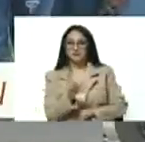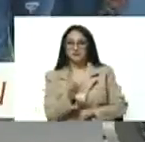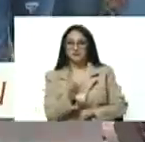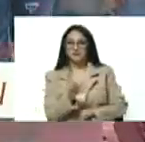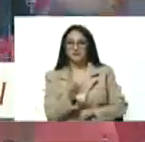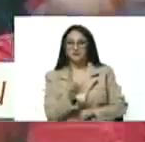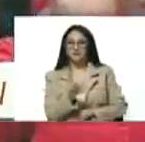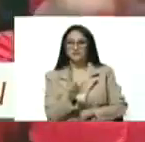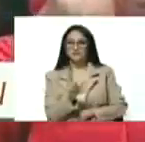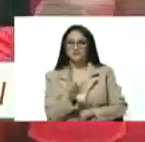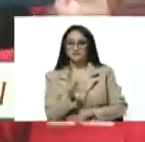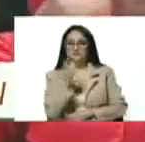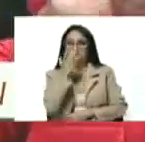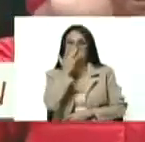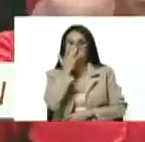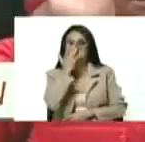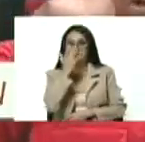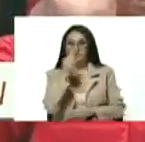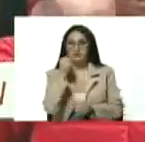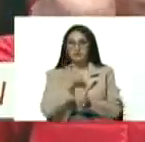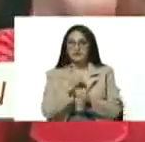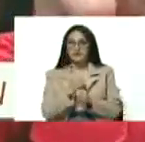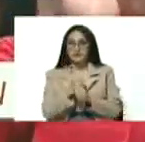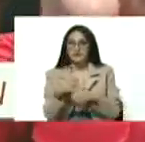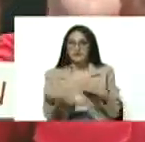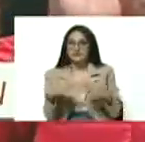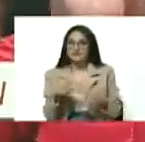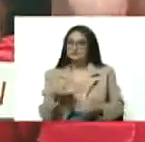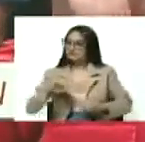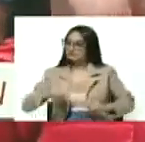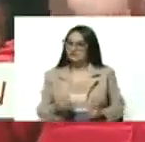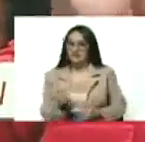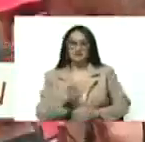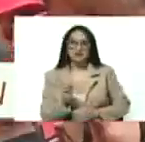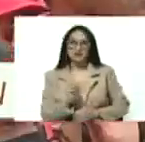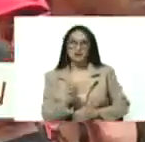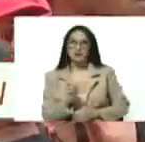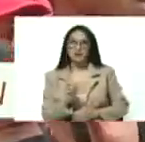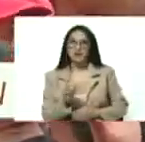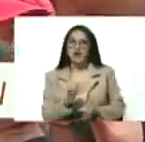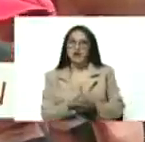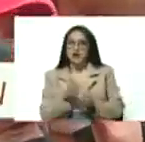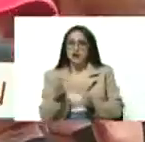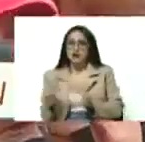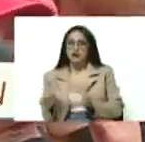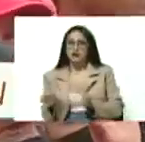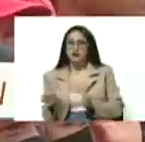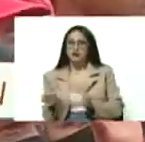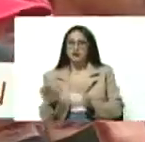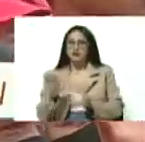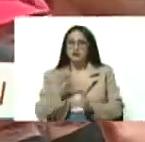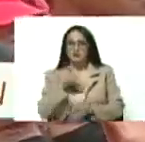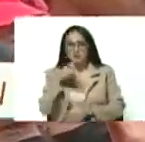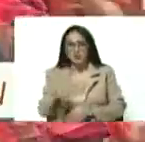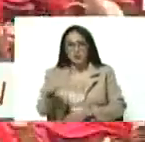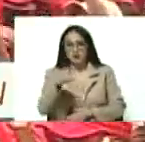Venezuela. Y trabajaré incansablemente al lado de nuestro